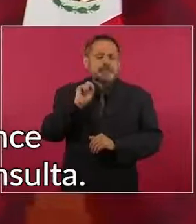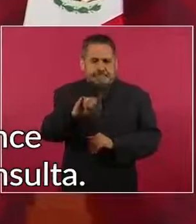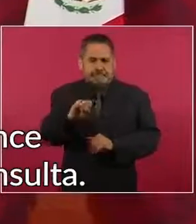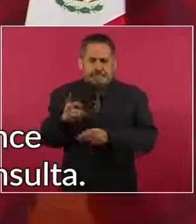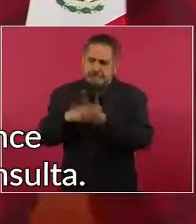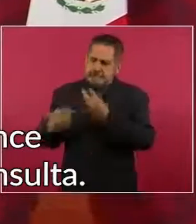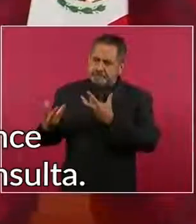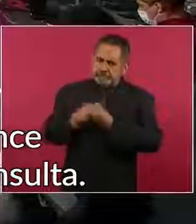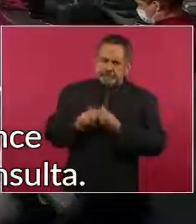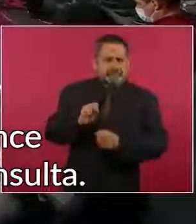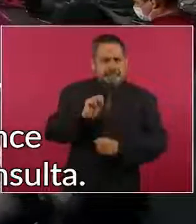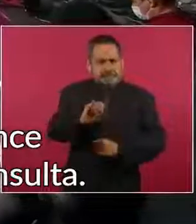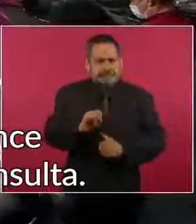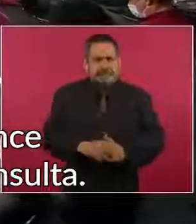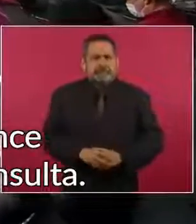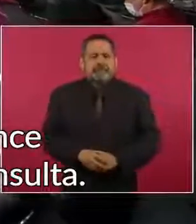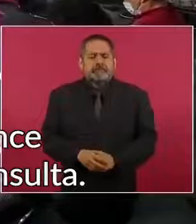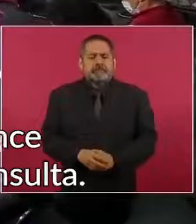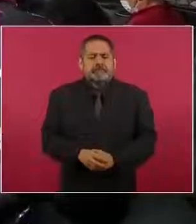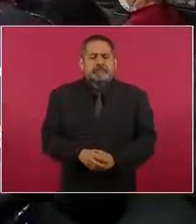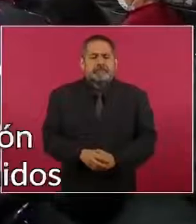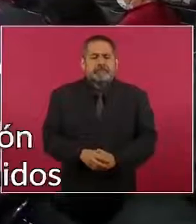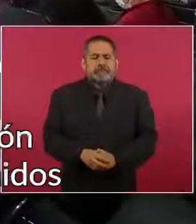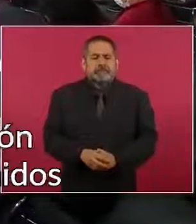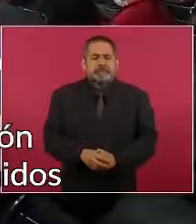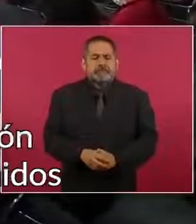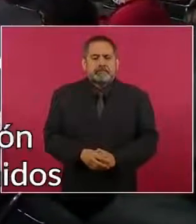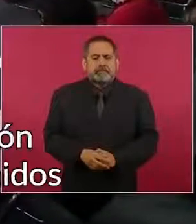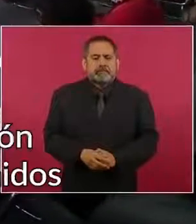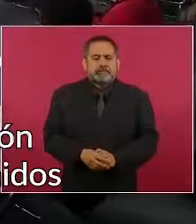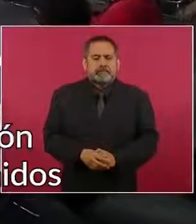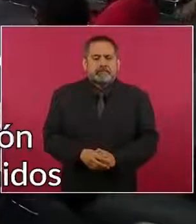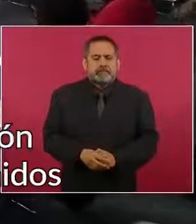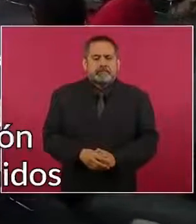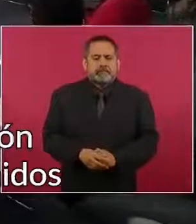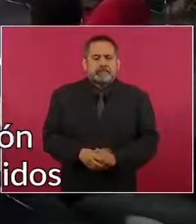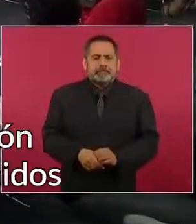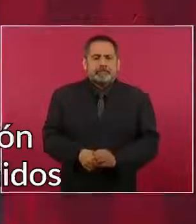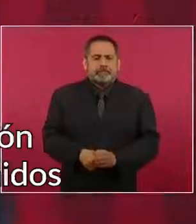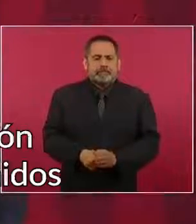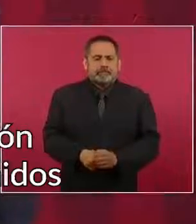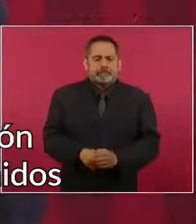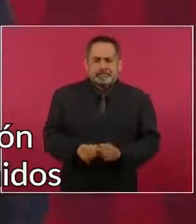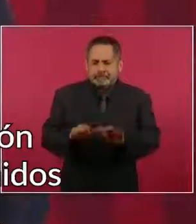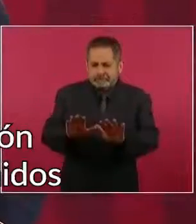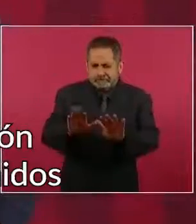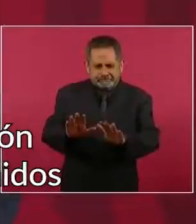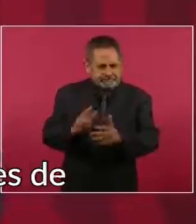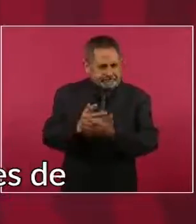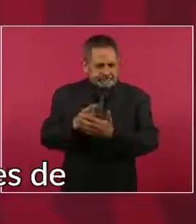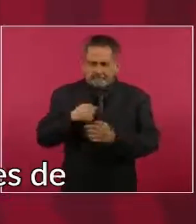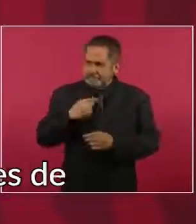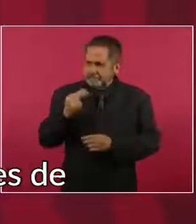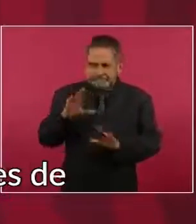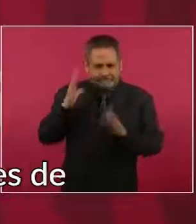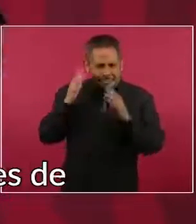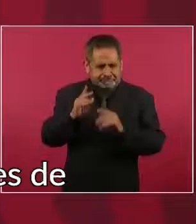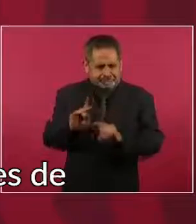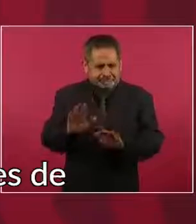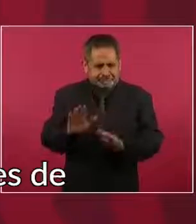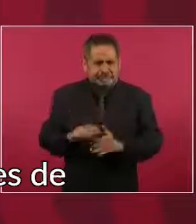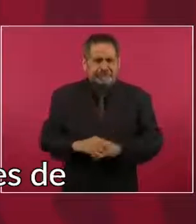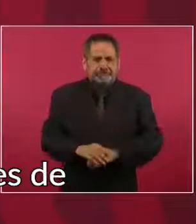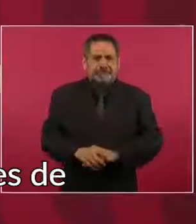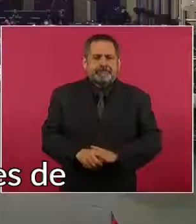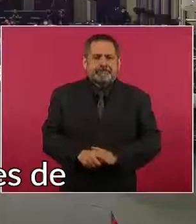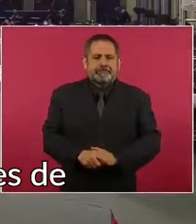que no se avance a la etapa de los paneles en la consulta, debido a que hay comunicación permanente con los Estados Unidos y planes de inversión